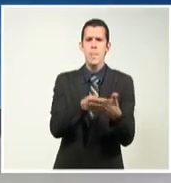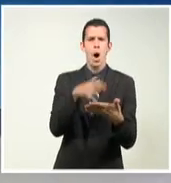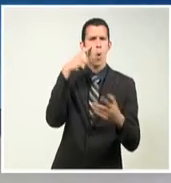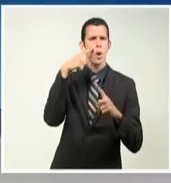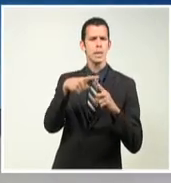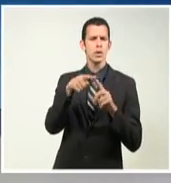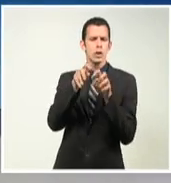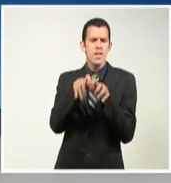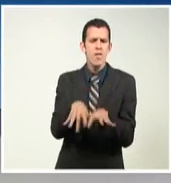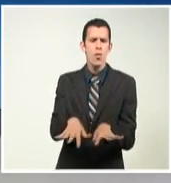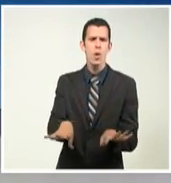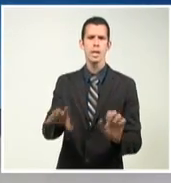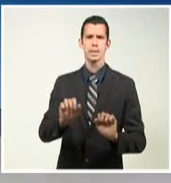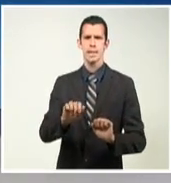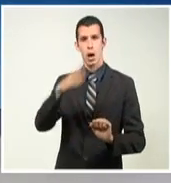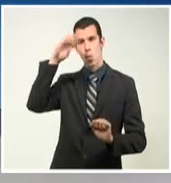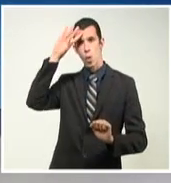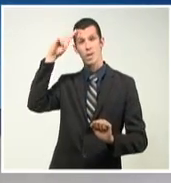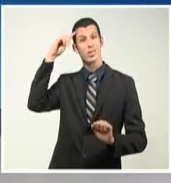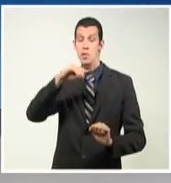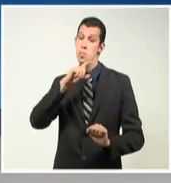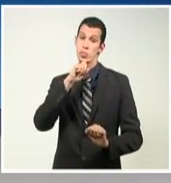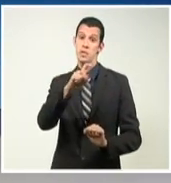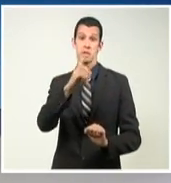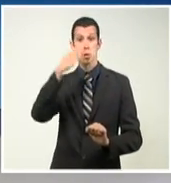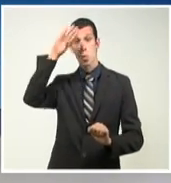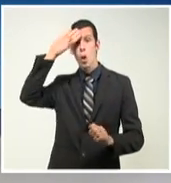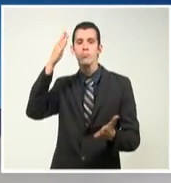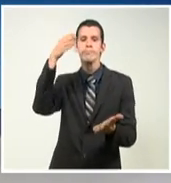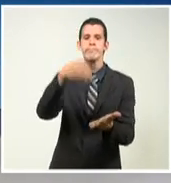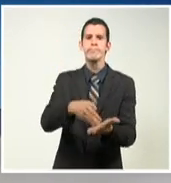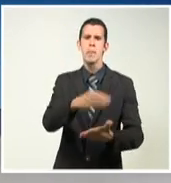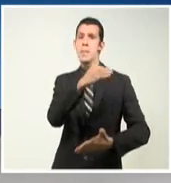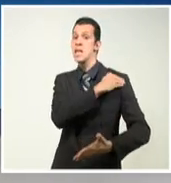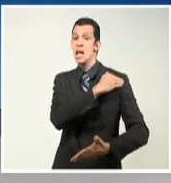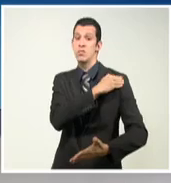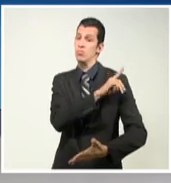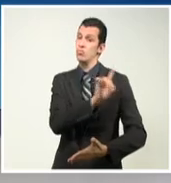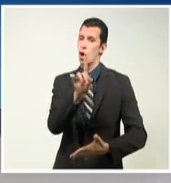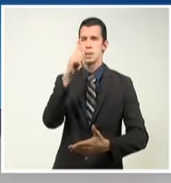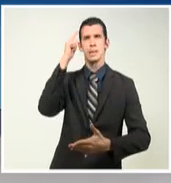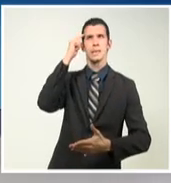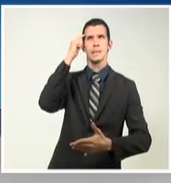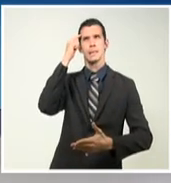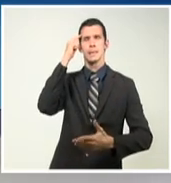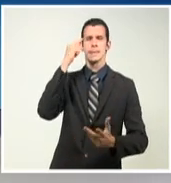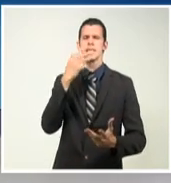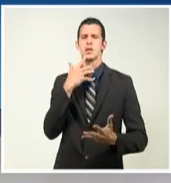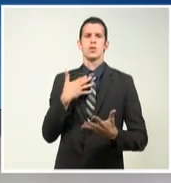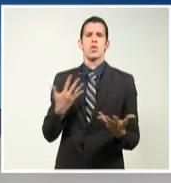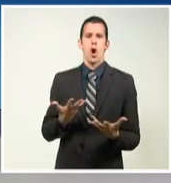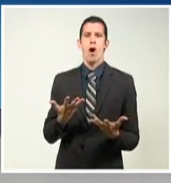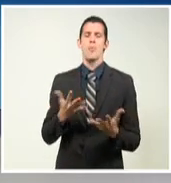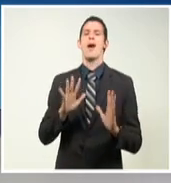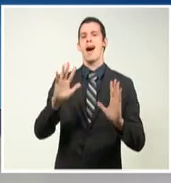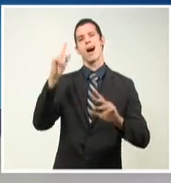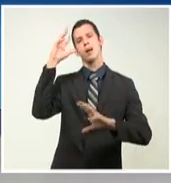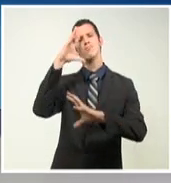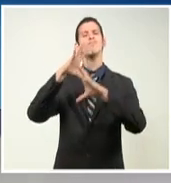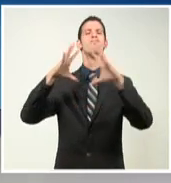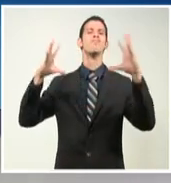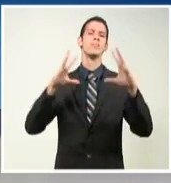las sociedades y para derrocar sistemas que no le son afines, pero estrategia que está actualizada, lo dijimos, en tiempos de Internet,